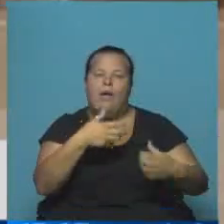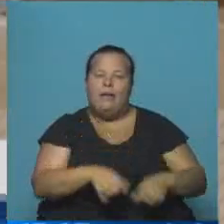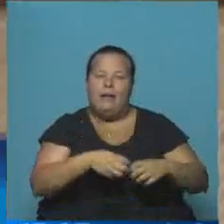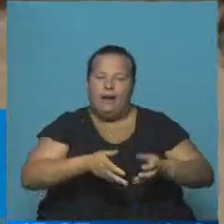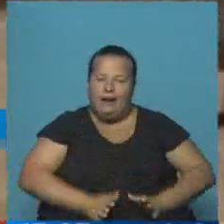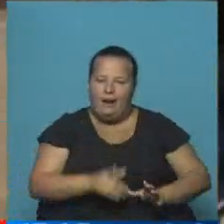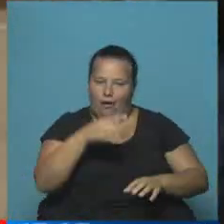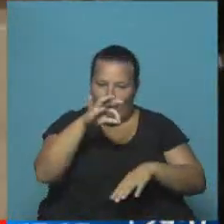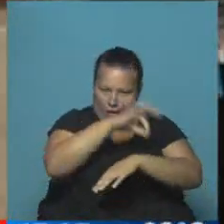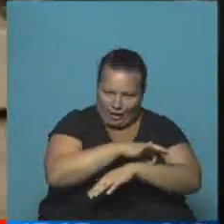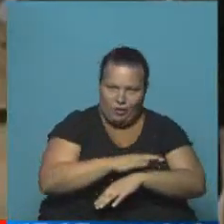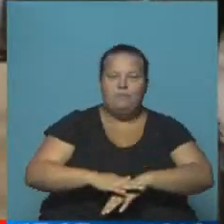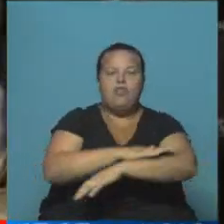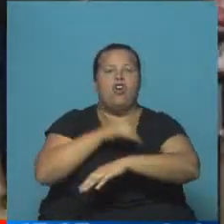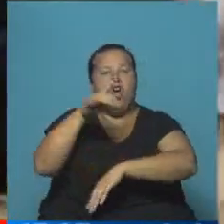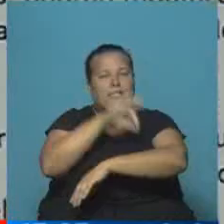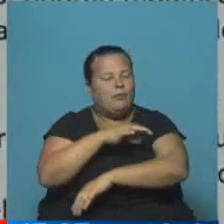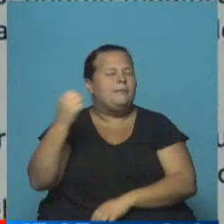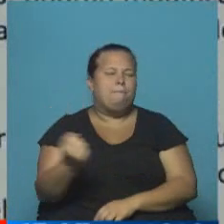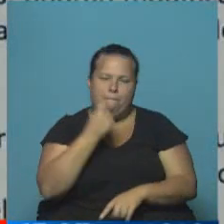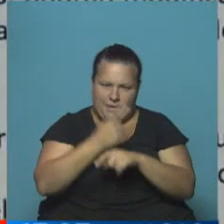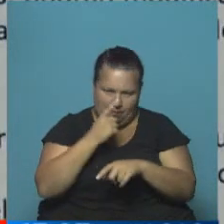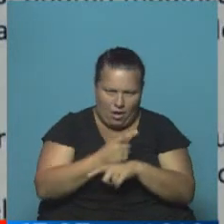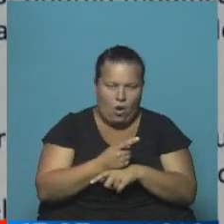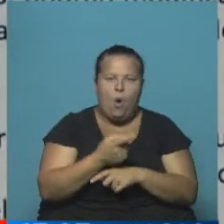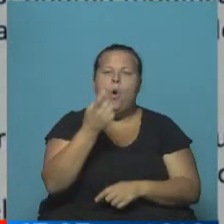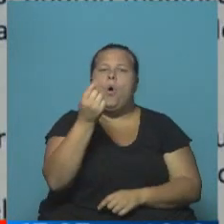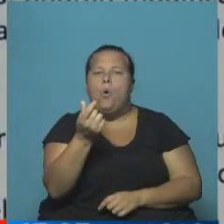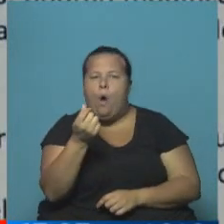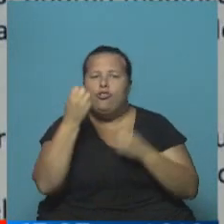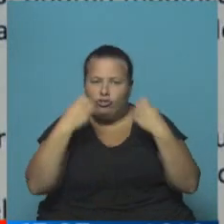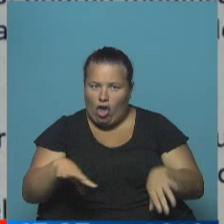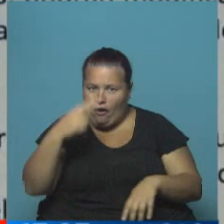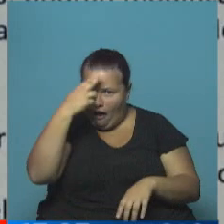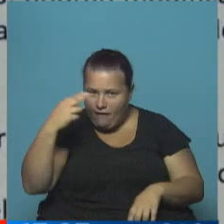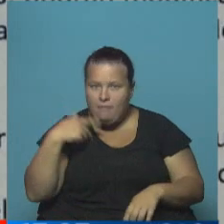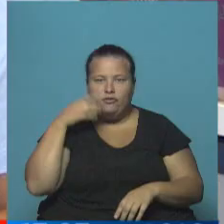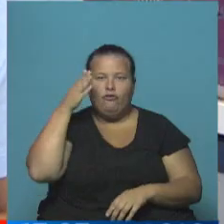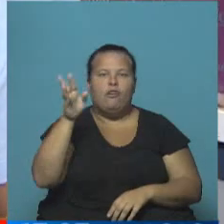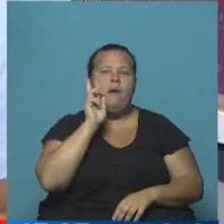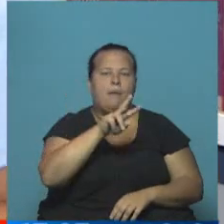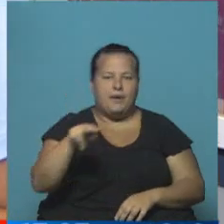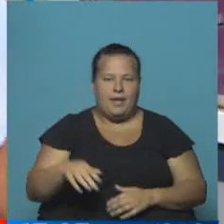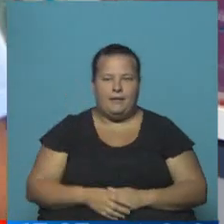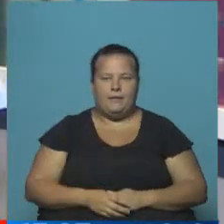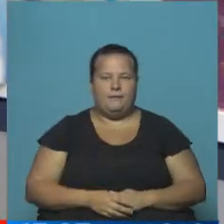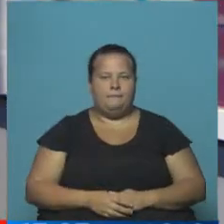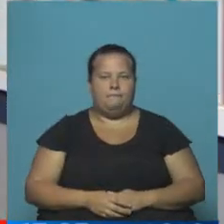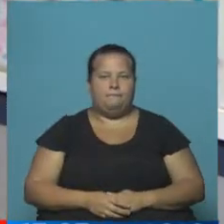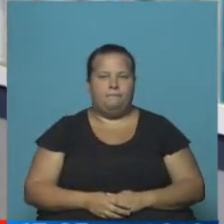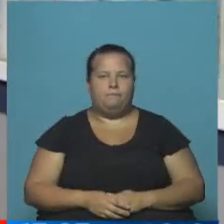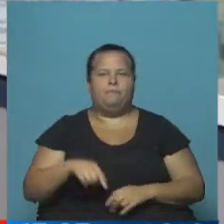mosquito repelente como decía Roberto es lo fundamental cuánto sale Y si quedan en la farmacia eh allí estuvimos